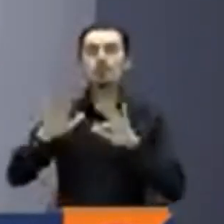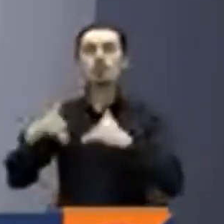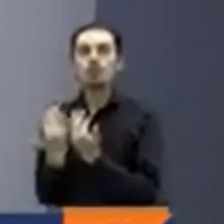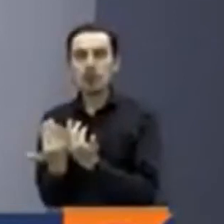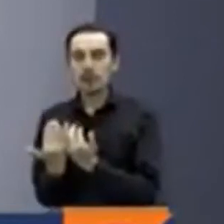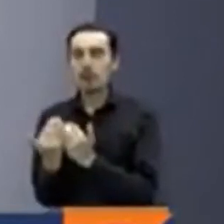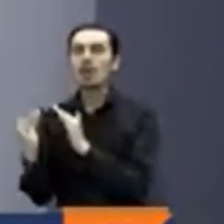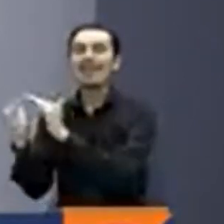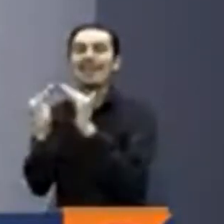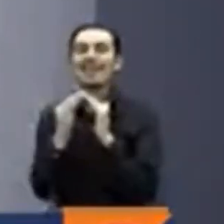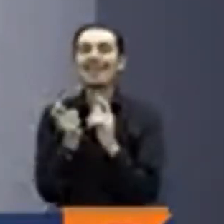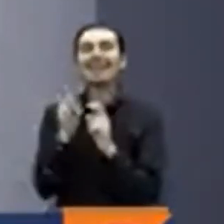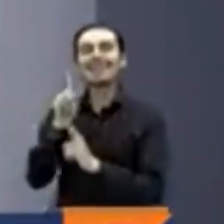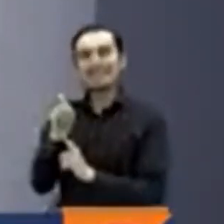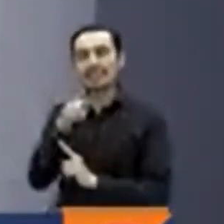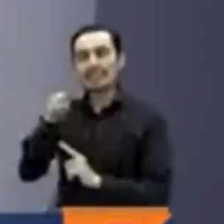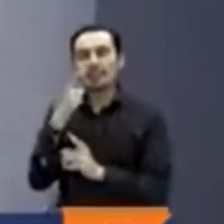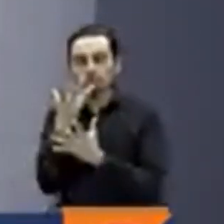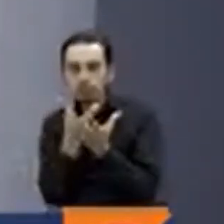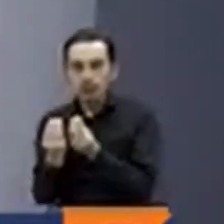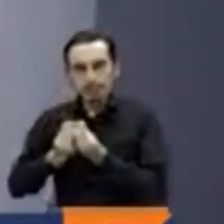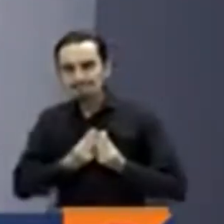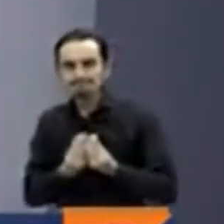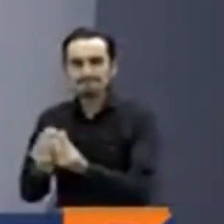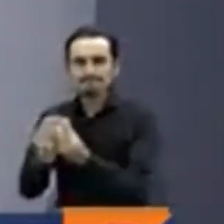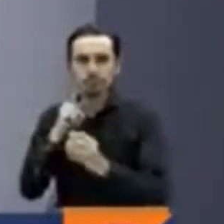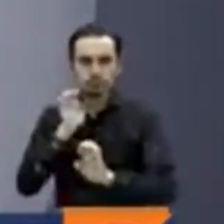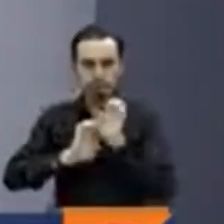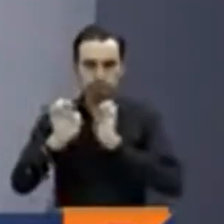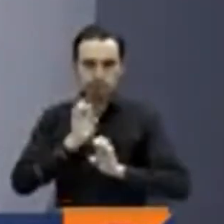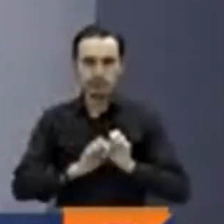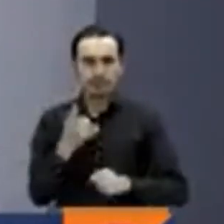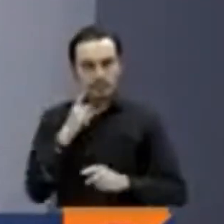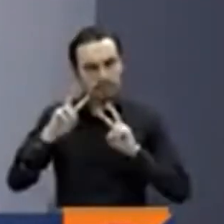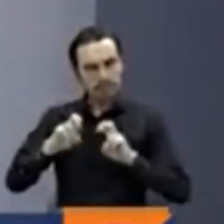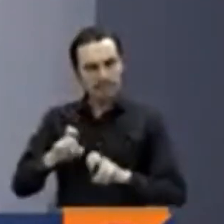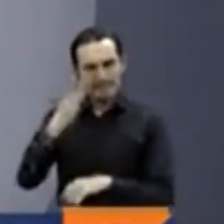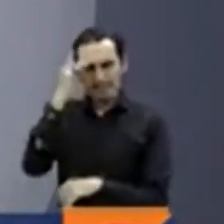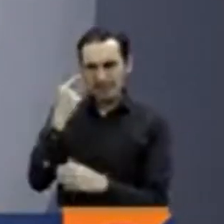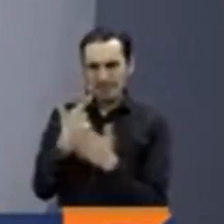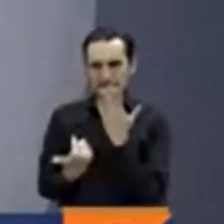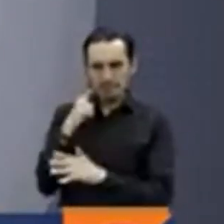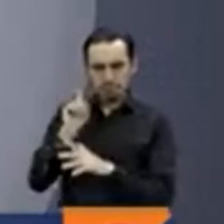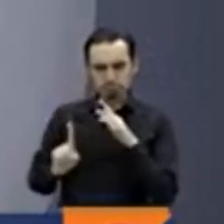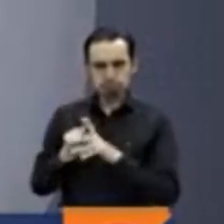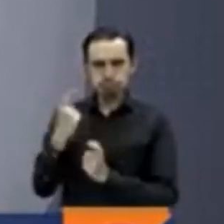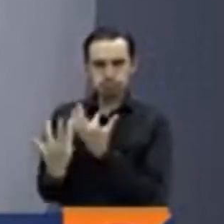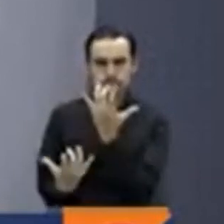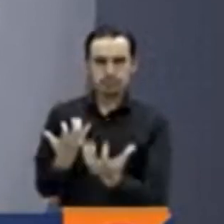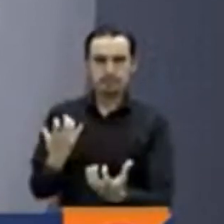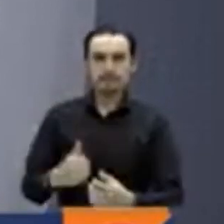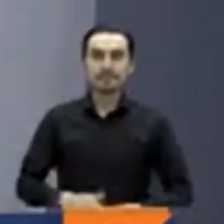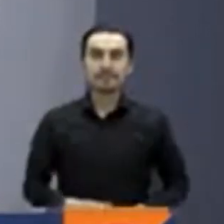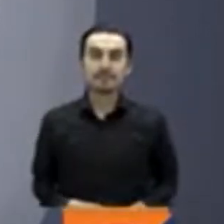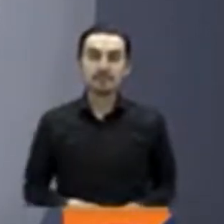6 viviendas aledañas fueron evacuados por prevención. Se investiga el origen de la conflagración.